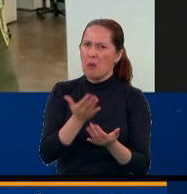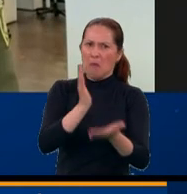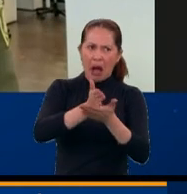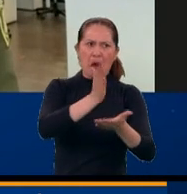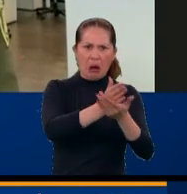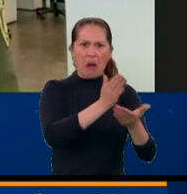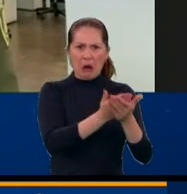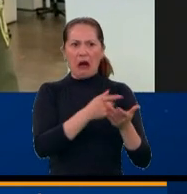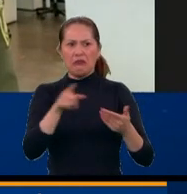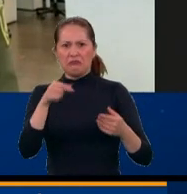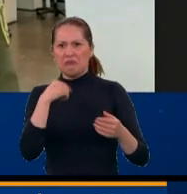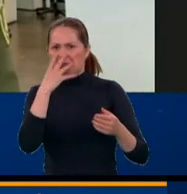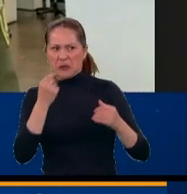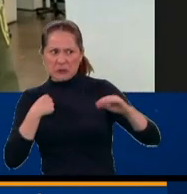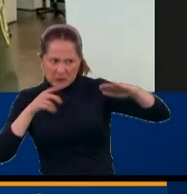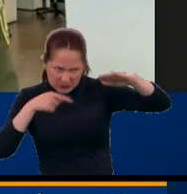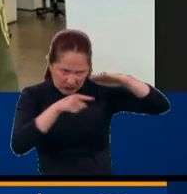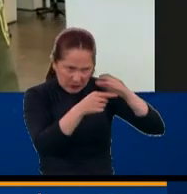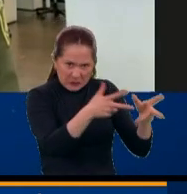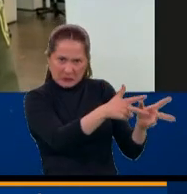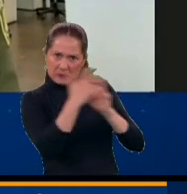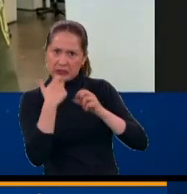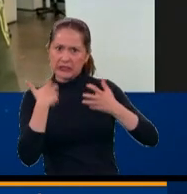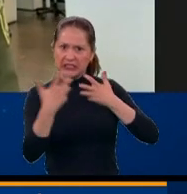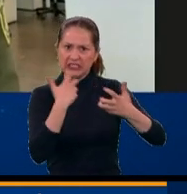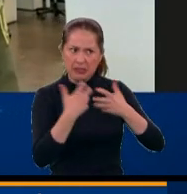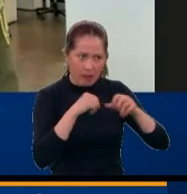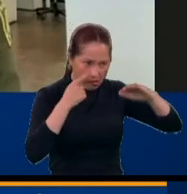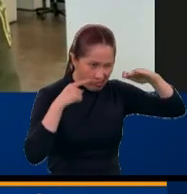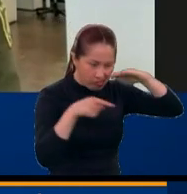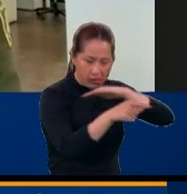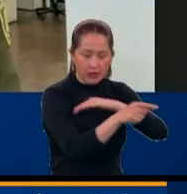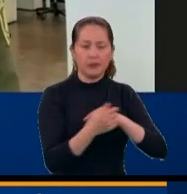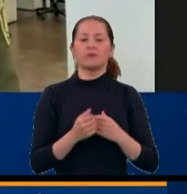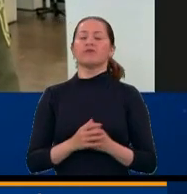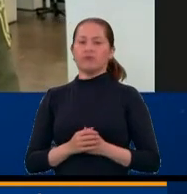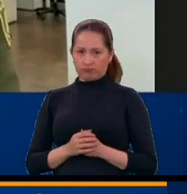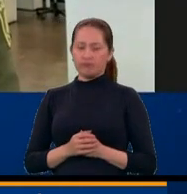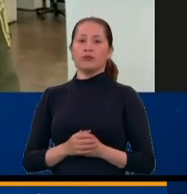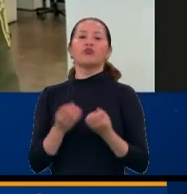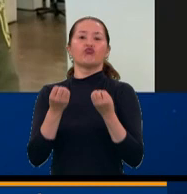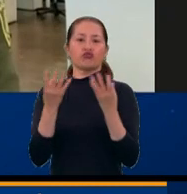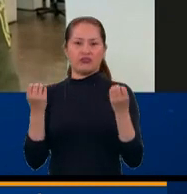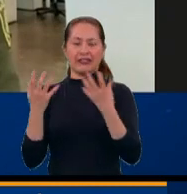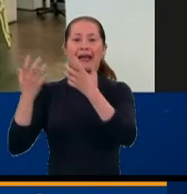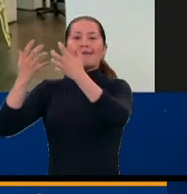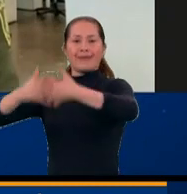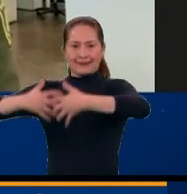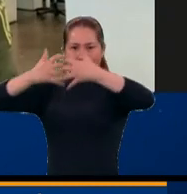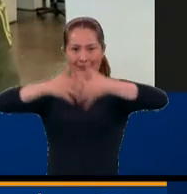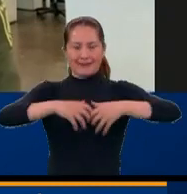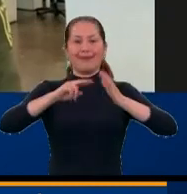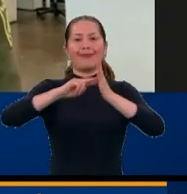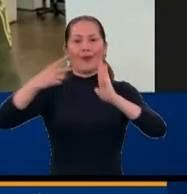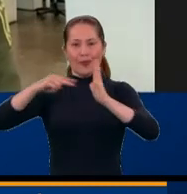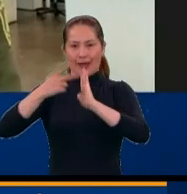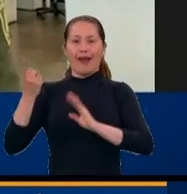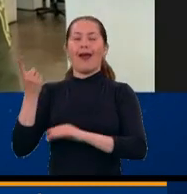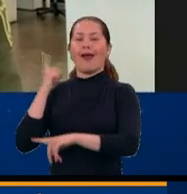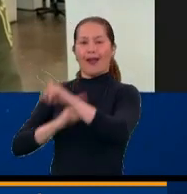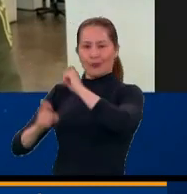en este momento? Bienvenido. Sí, digamos que empresas de tecnología y de la industria nos han advertido que el año